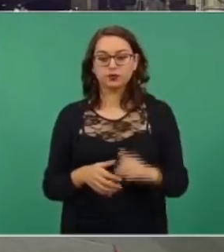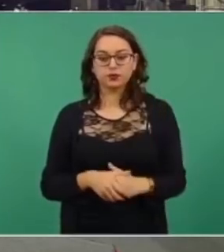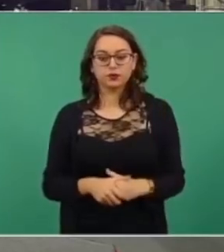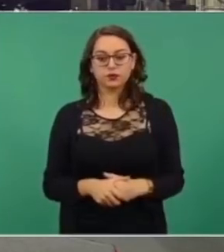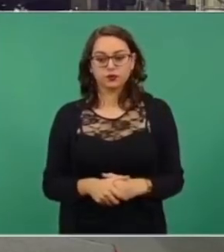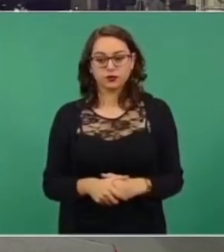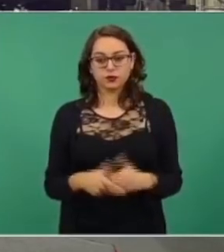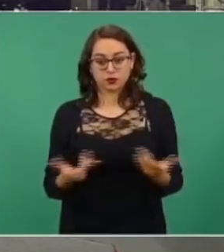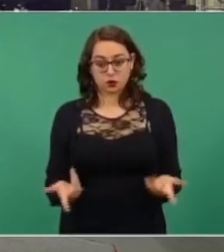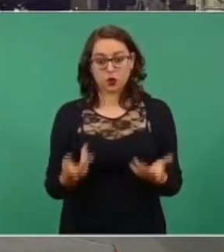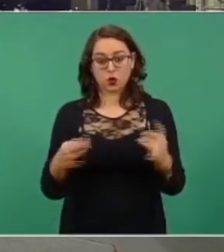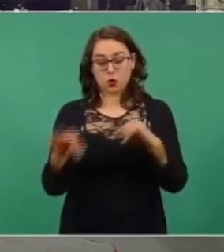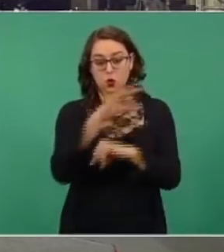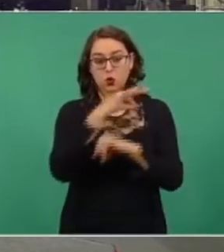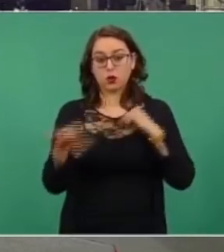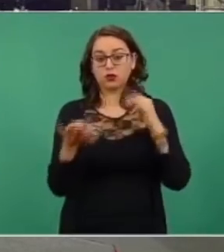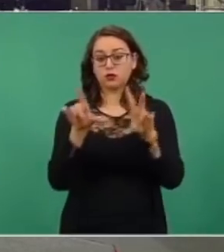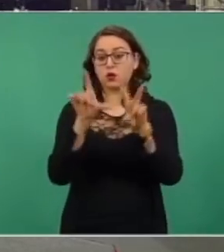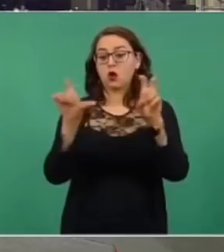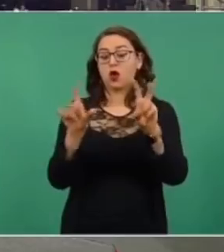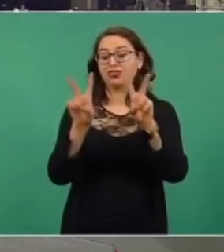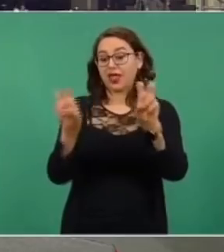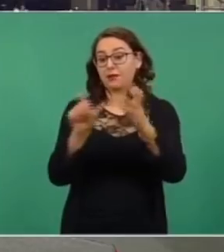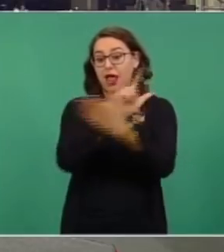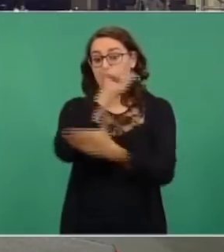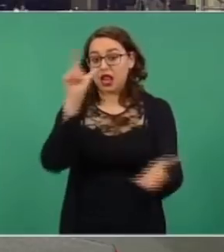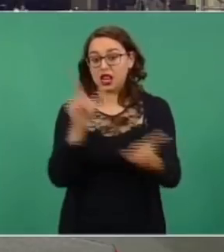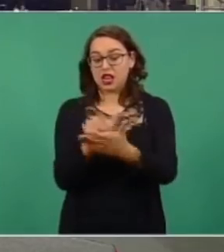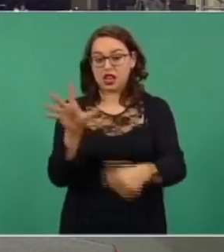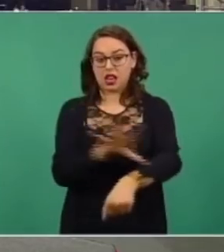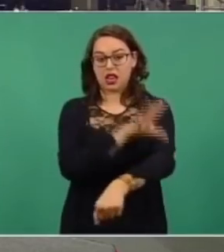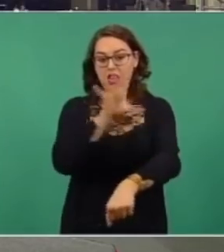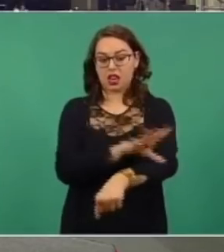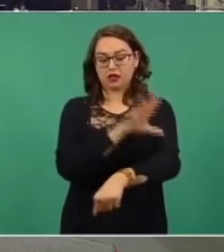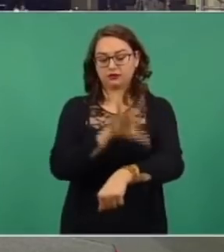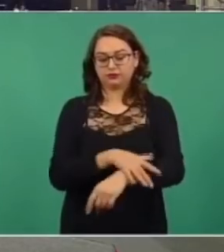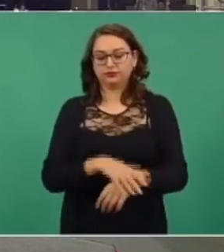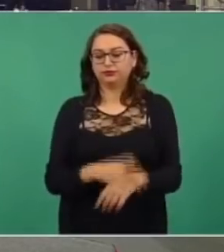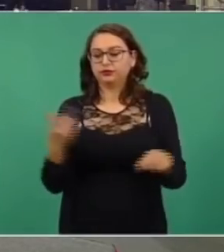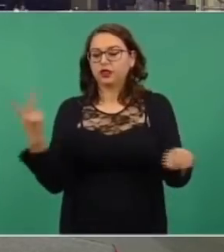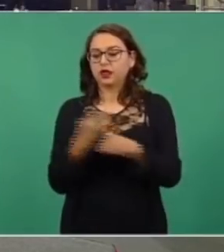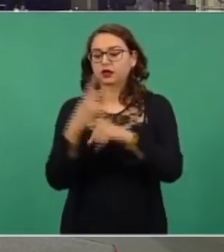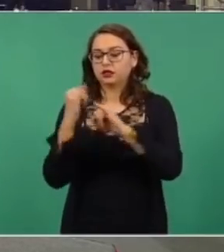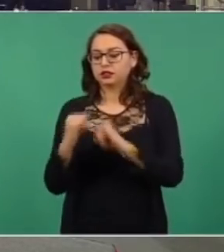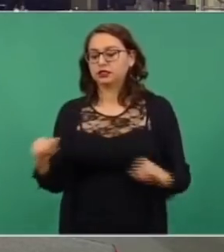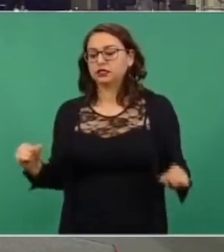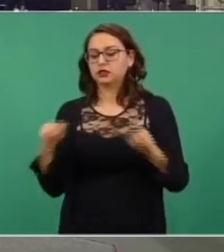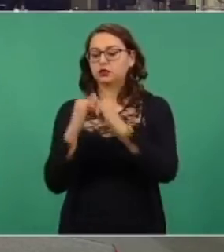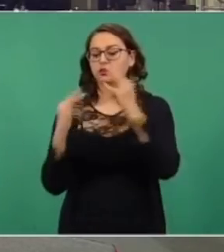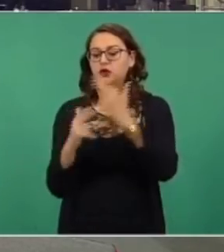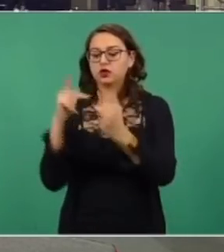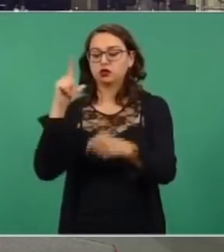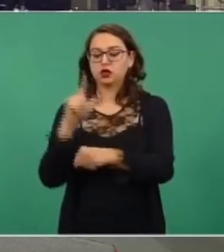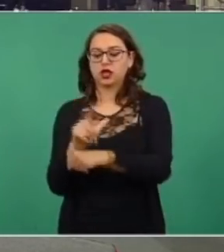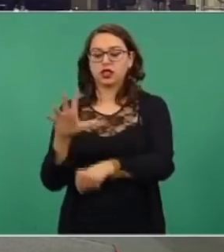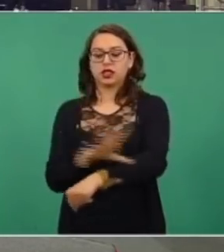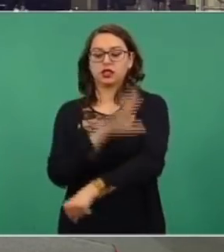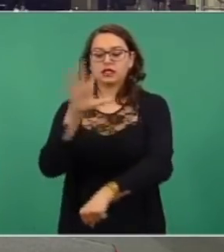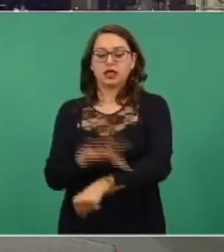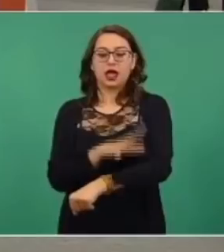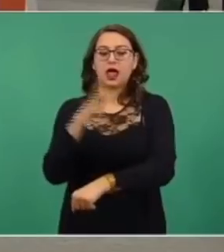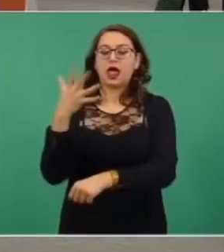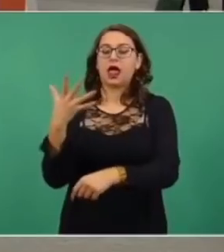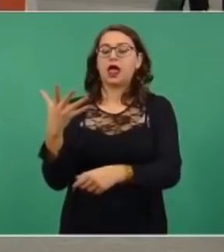en torno a la reforma eléctrica, fíjense que el Instituto Nacional de Electricidad y Energías Limpias, con